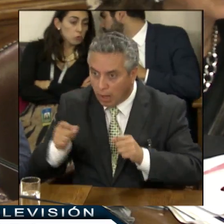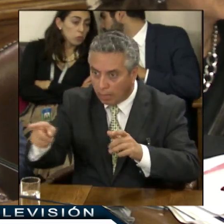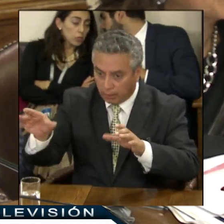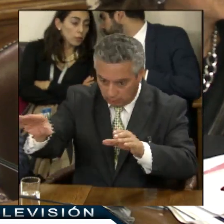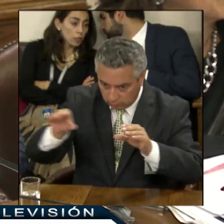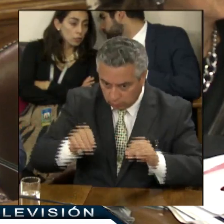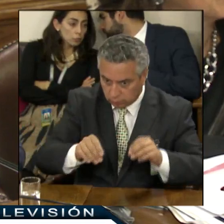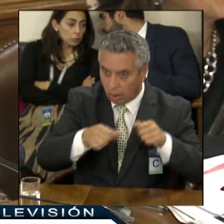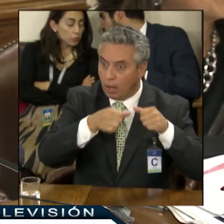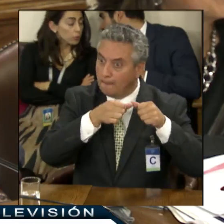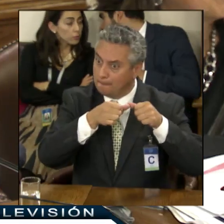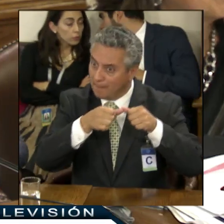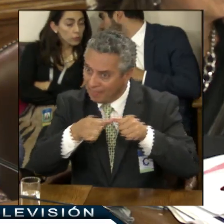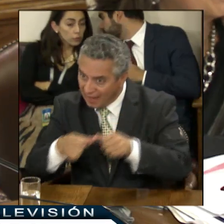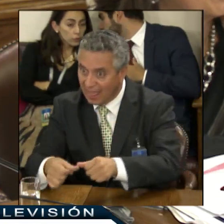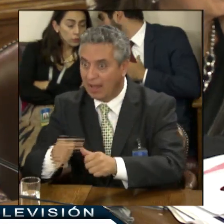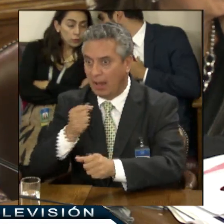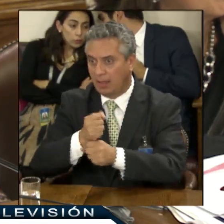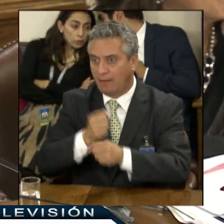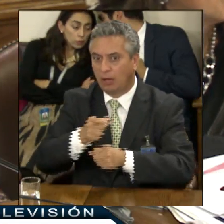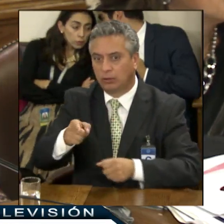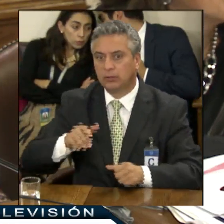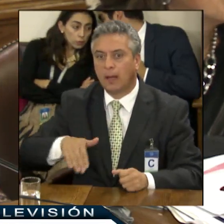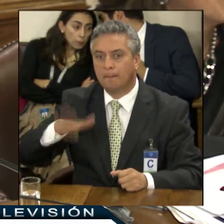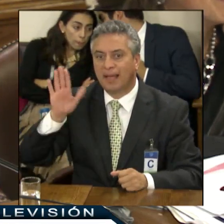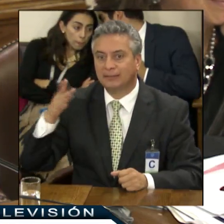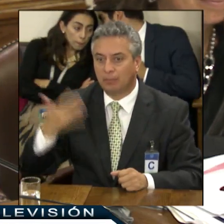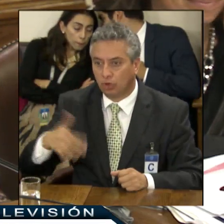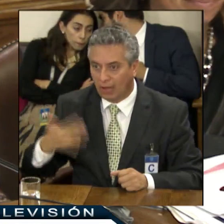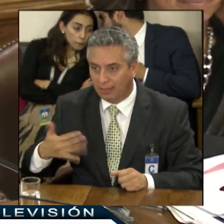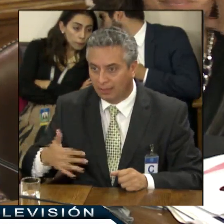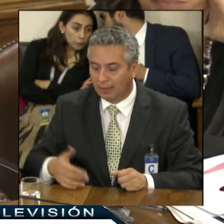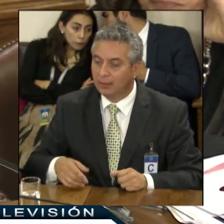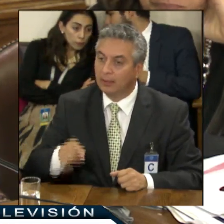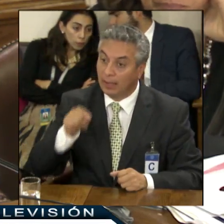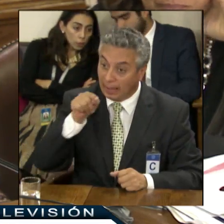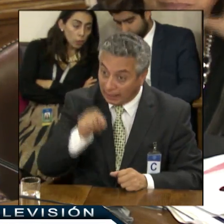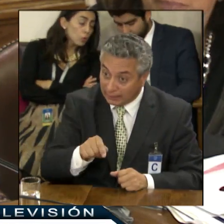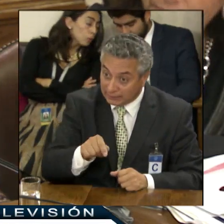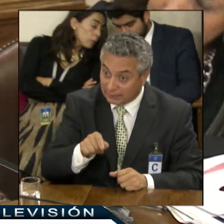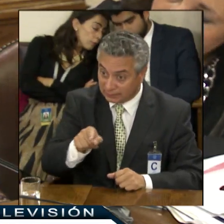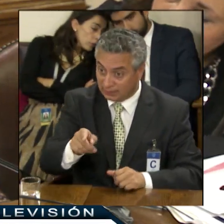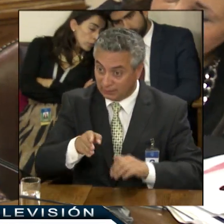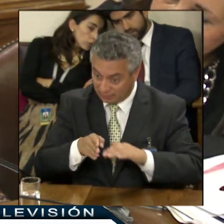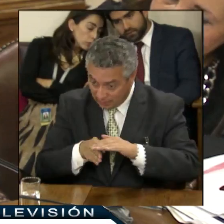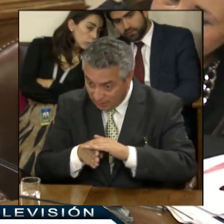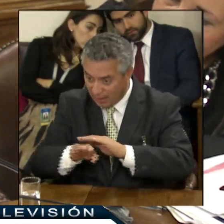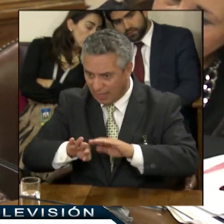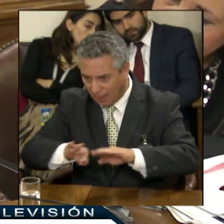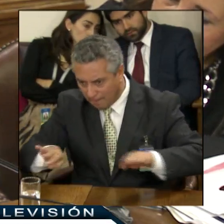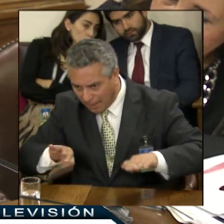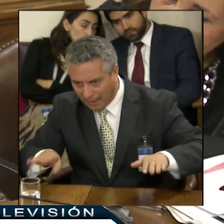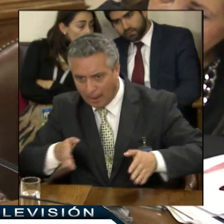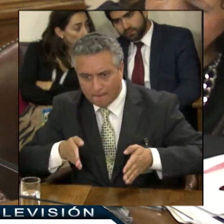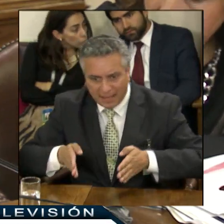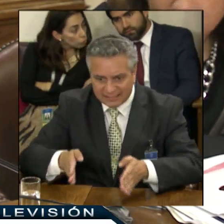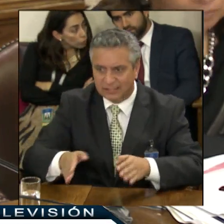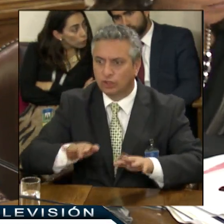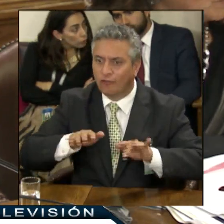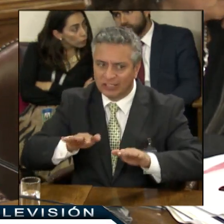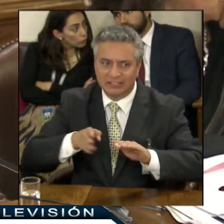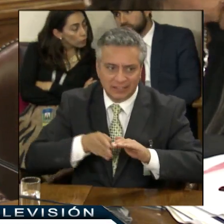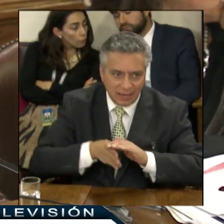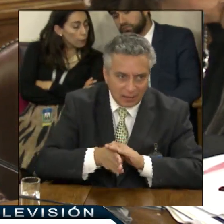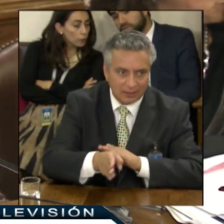mantener en el trabajo que es lo más importante Ya Y eso va desde el el despeje de los pasillos el acceso a la oficina el